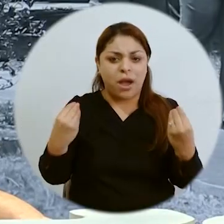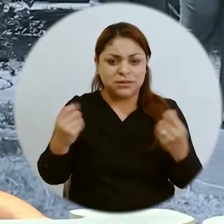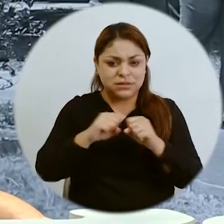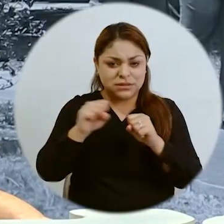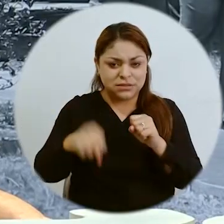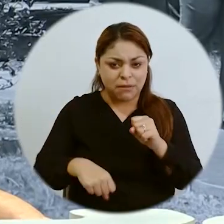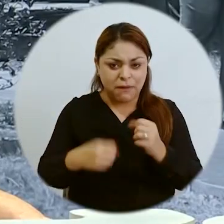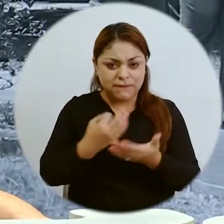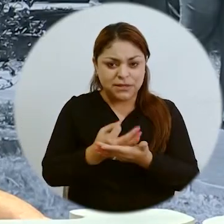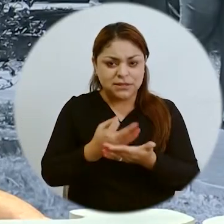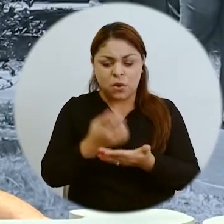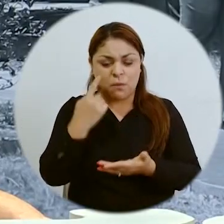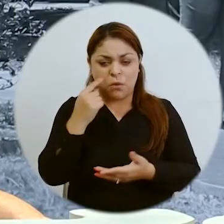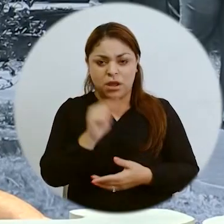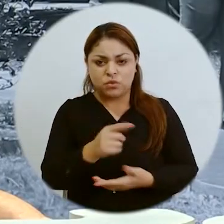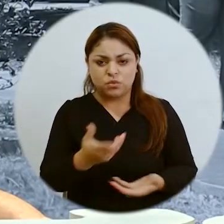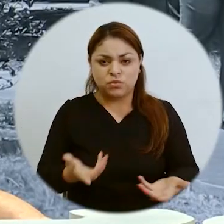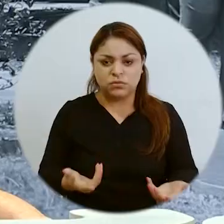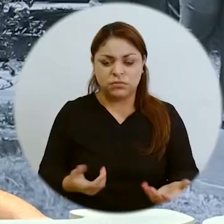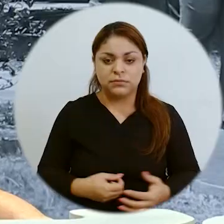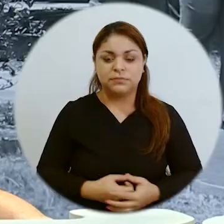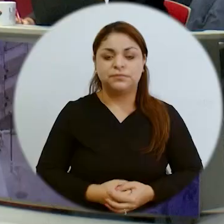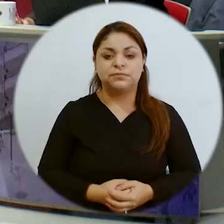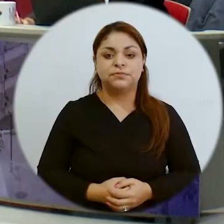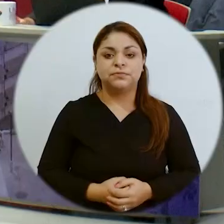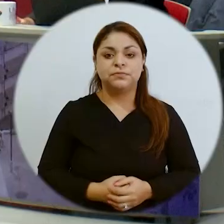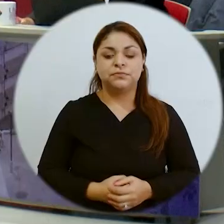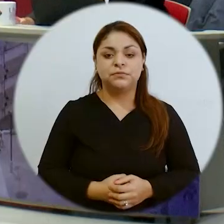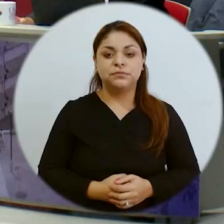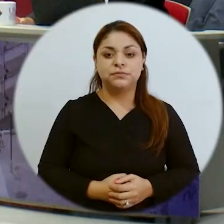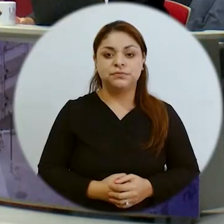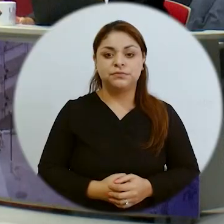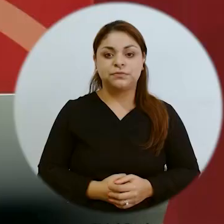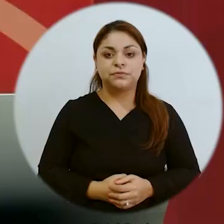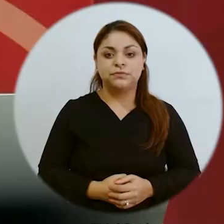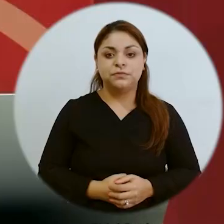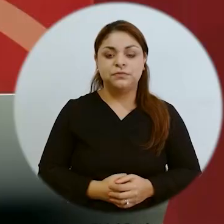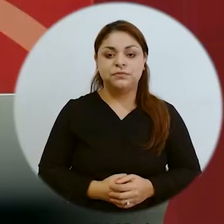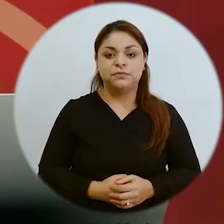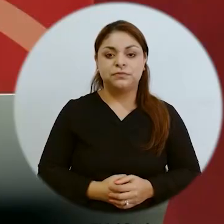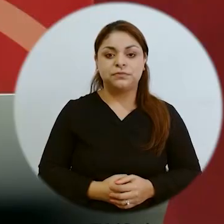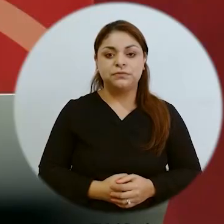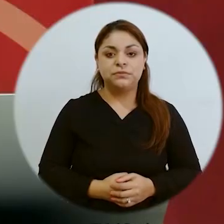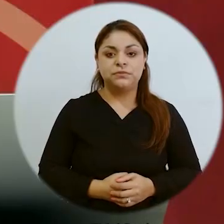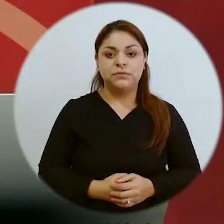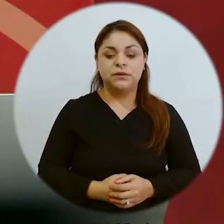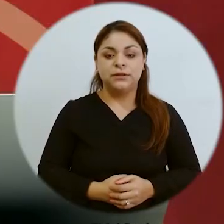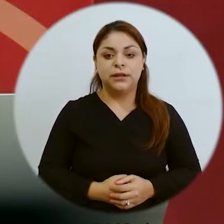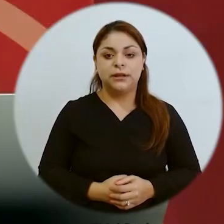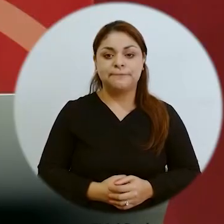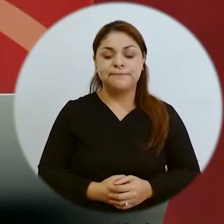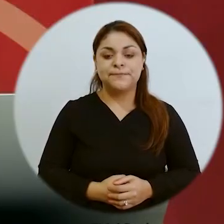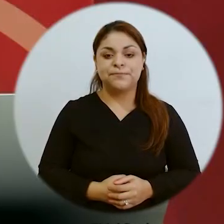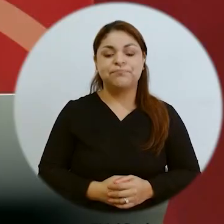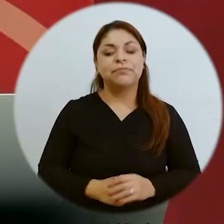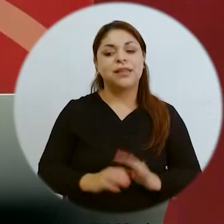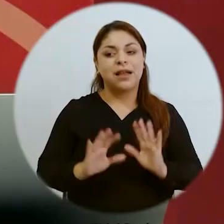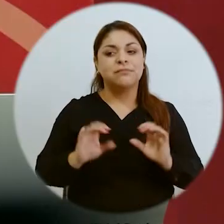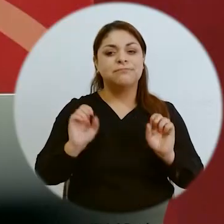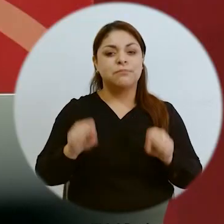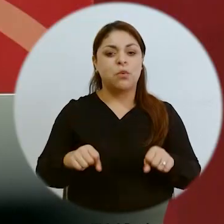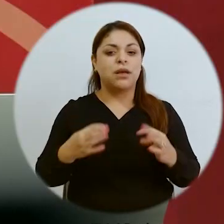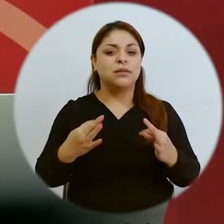pasa con estas personas que tienen un endeudamiento severo pero no tienen un activo de por medio? Hay mucha gente que no tiene casa propia, que no